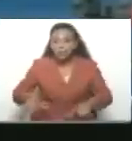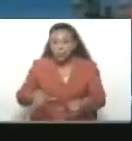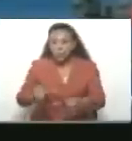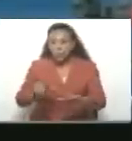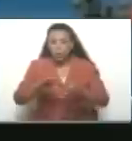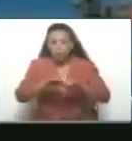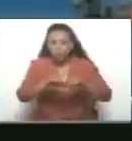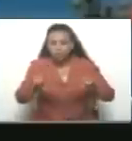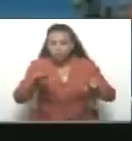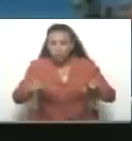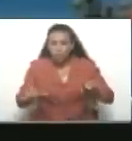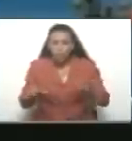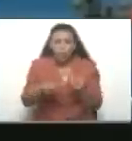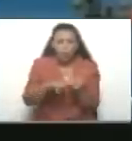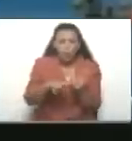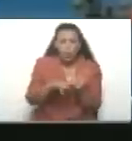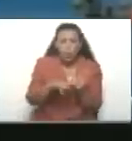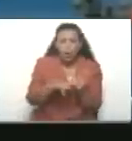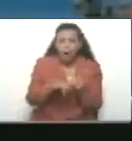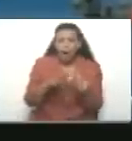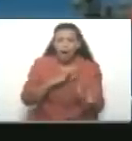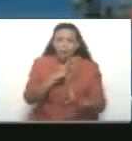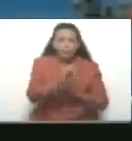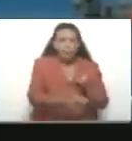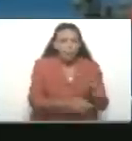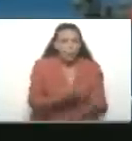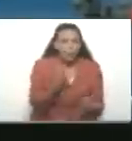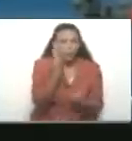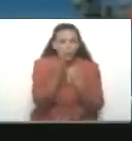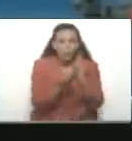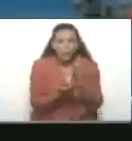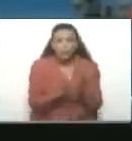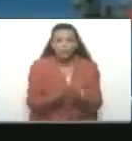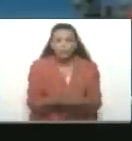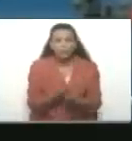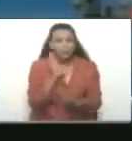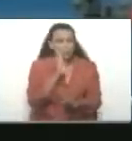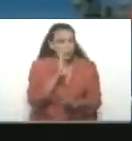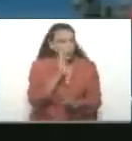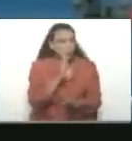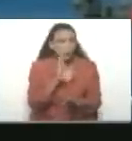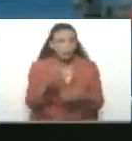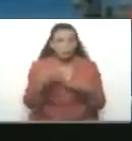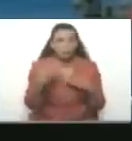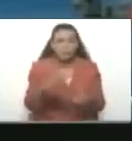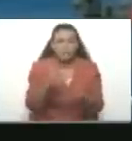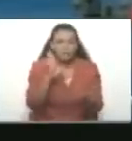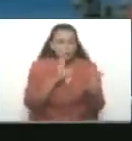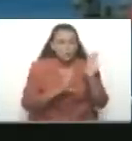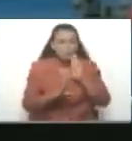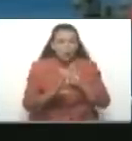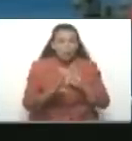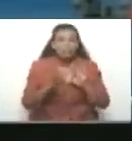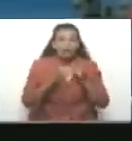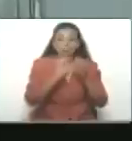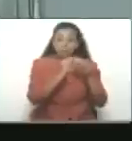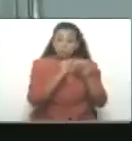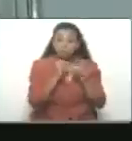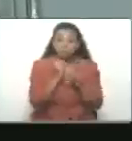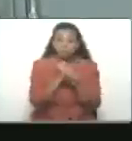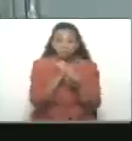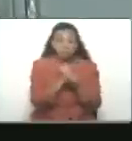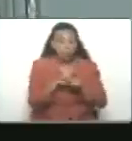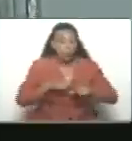permanecía parte de esta de esta sección del hospital totalmente inhabilitada Ya a través de los trabajos Bueno ya fue